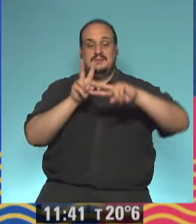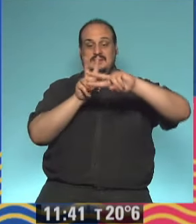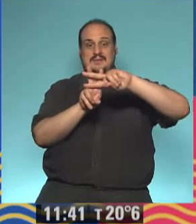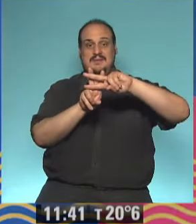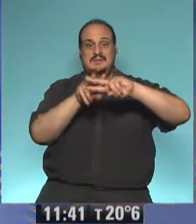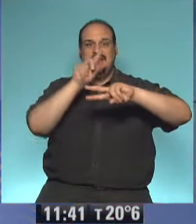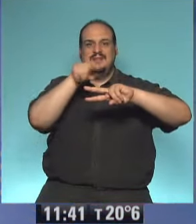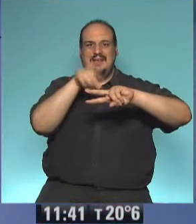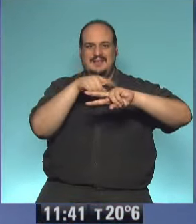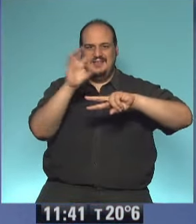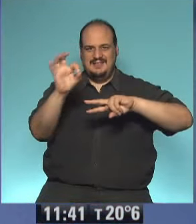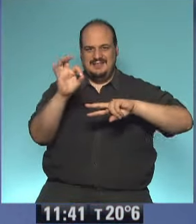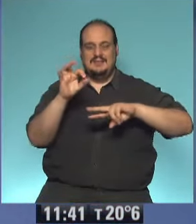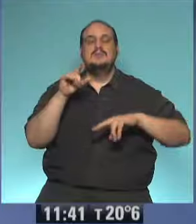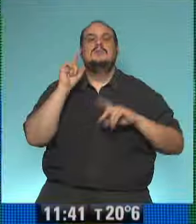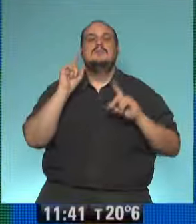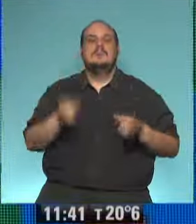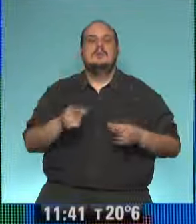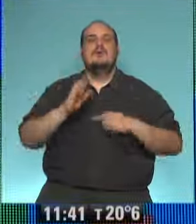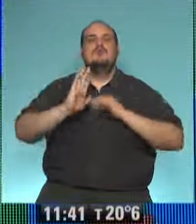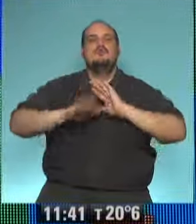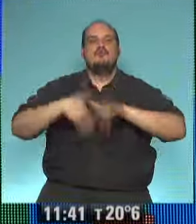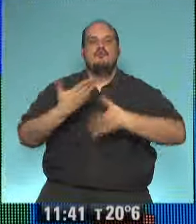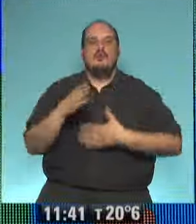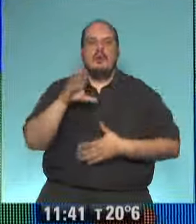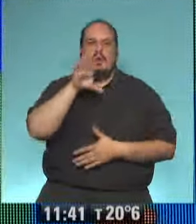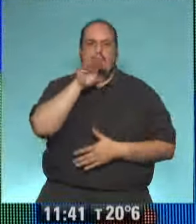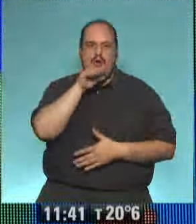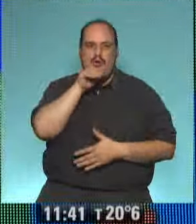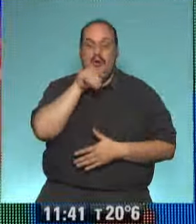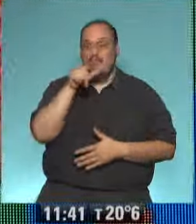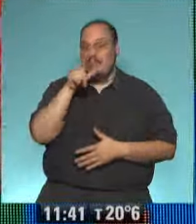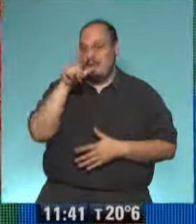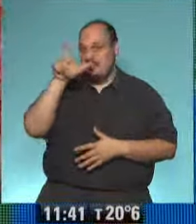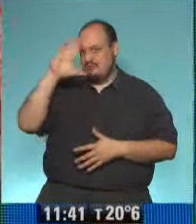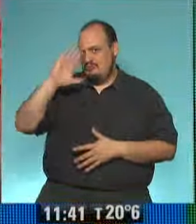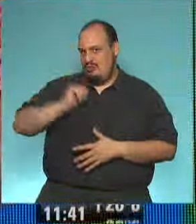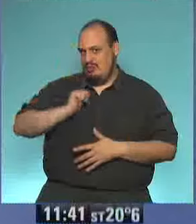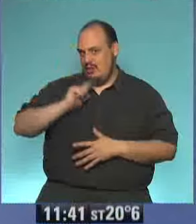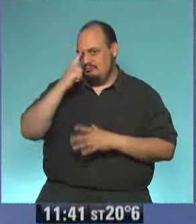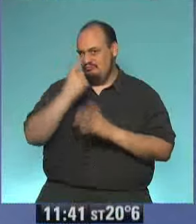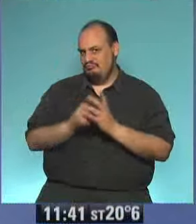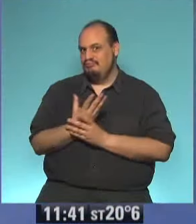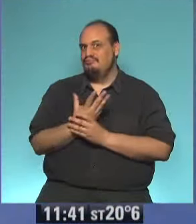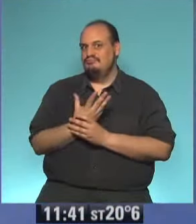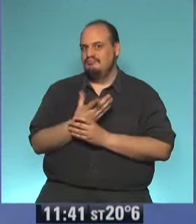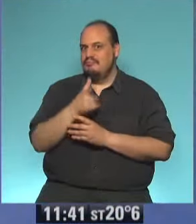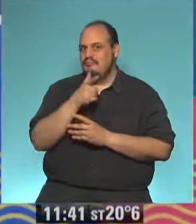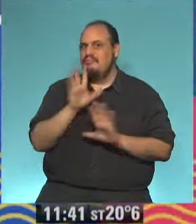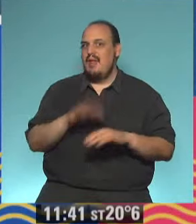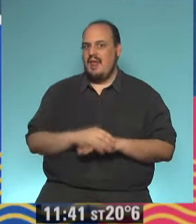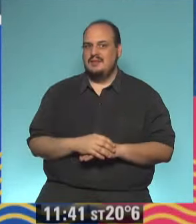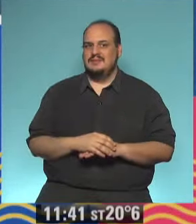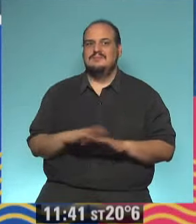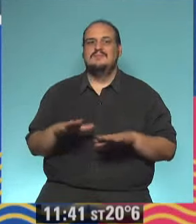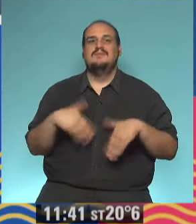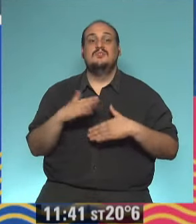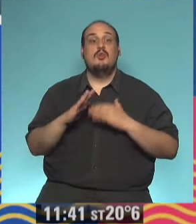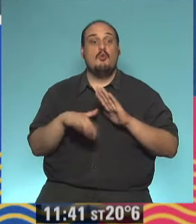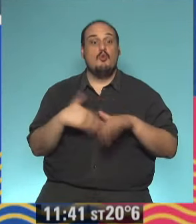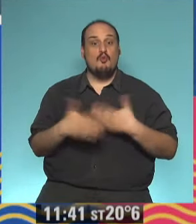este juego de la oca que estuvimos viendo que parece que lo inventaron los guerreros. Mirá. Así que fíjense que estos juegos